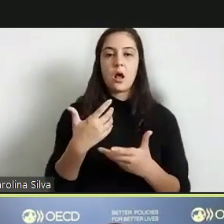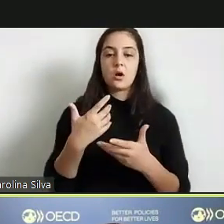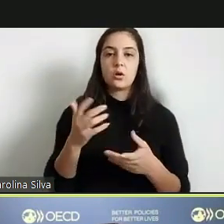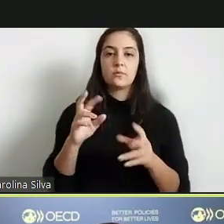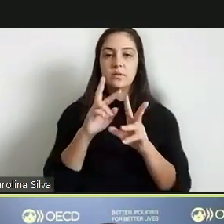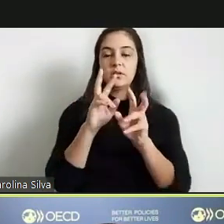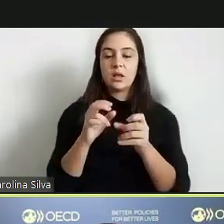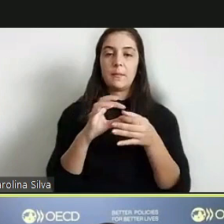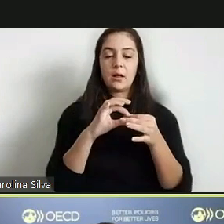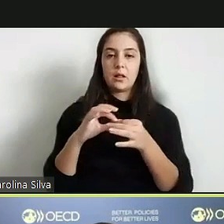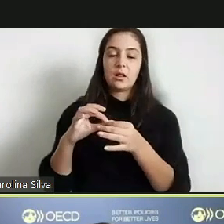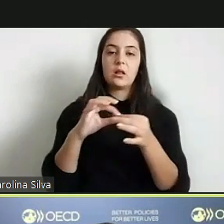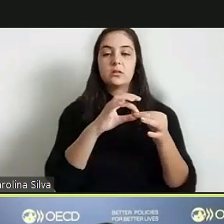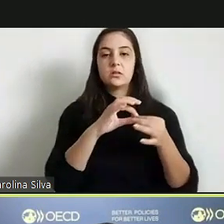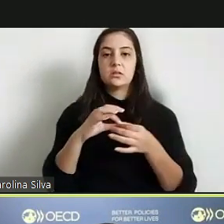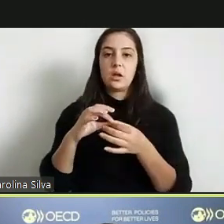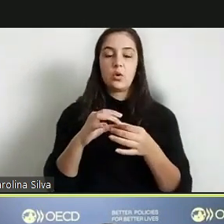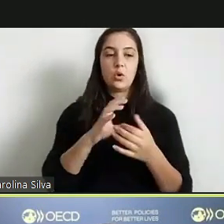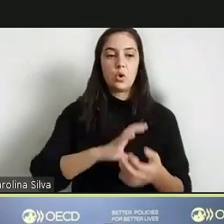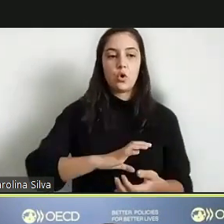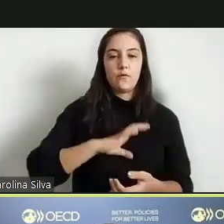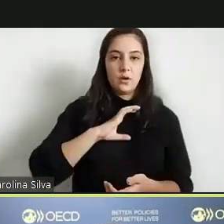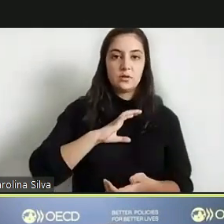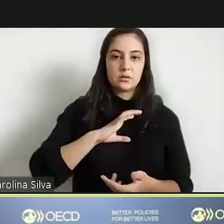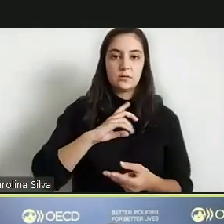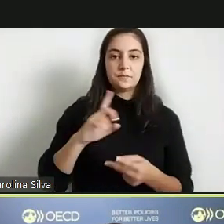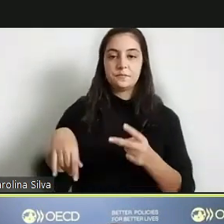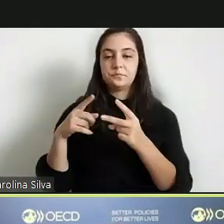la relación entre confianza y